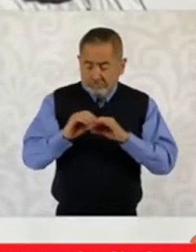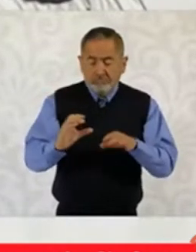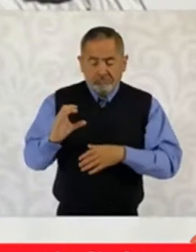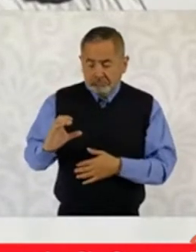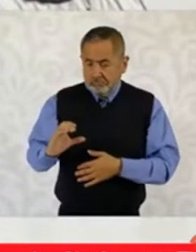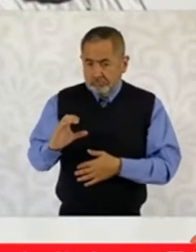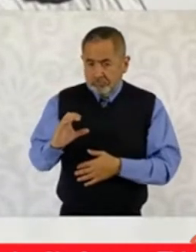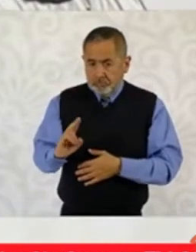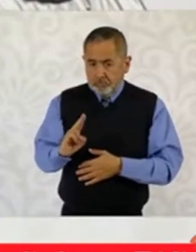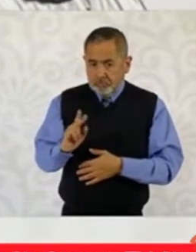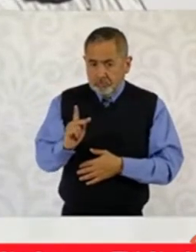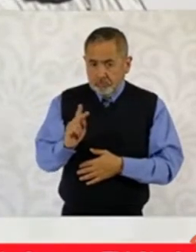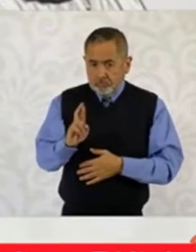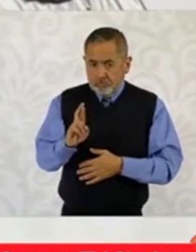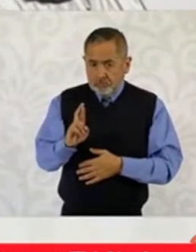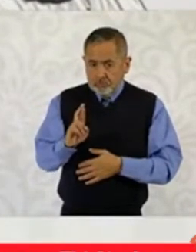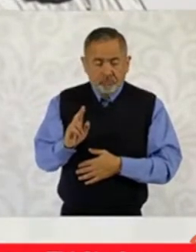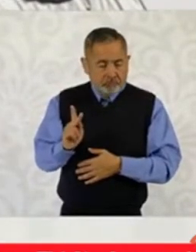el